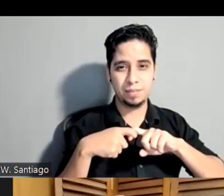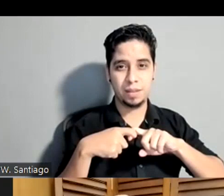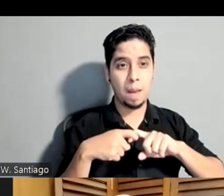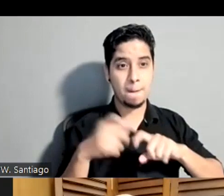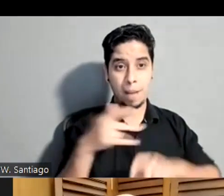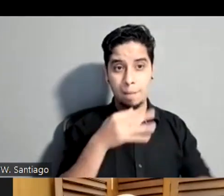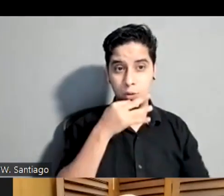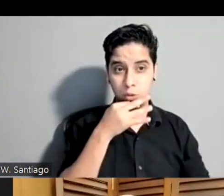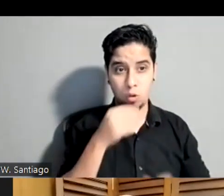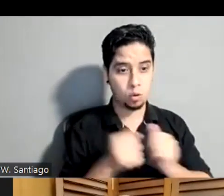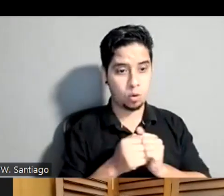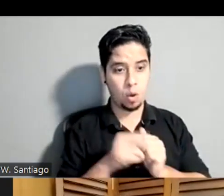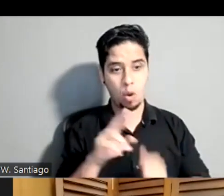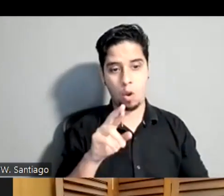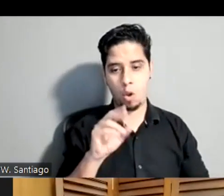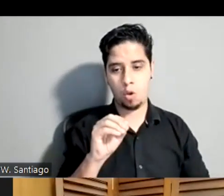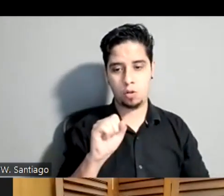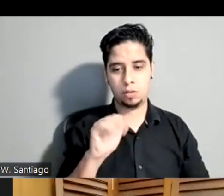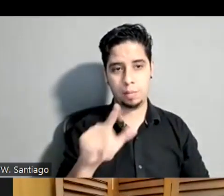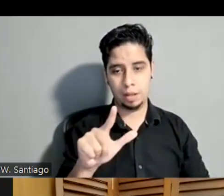ya con Rosabel del Valle.